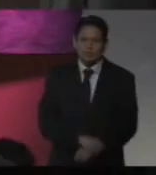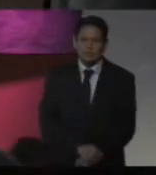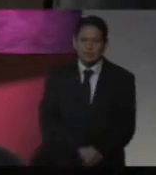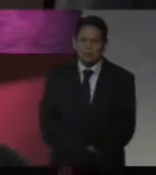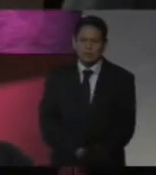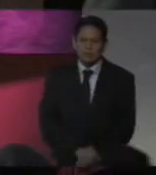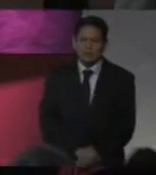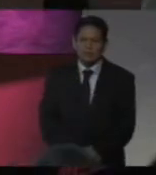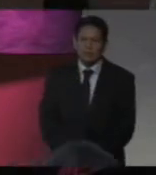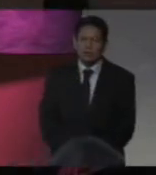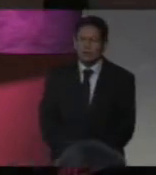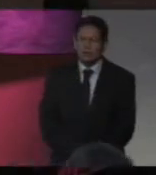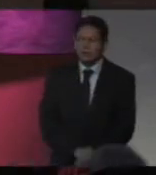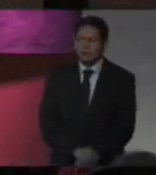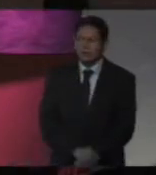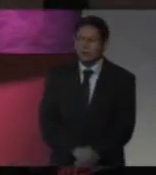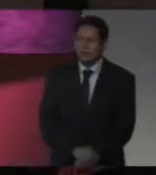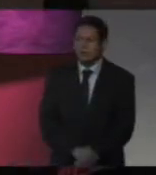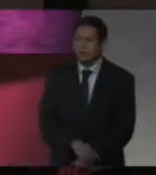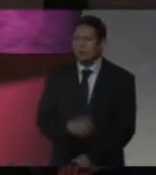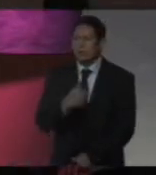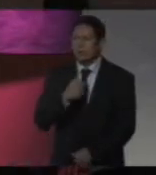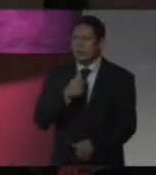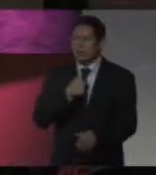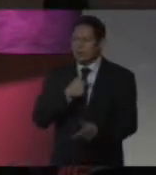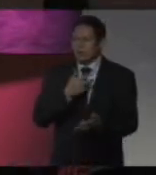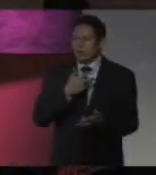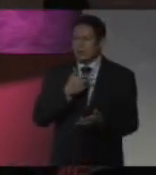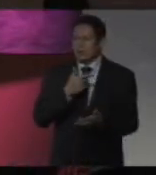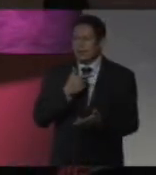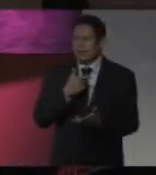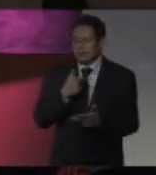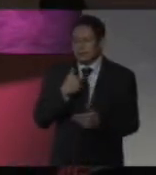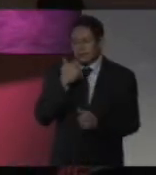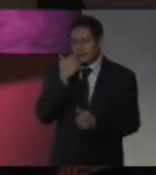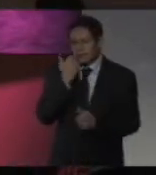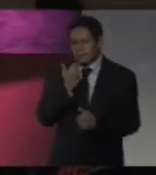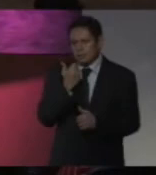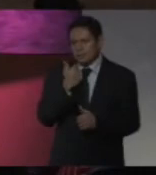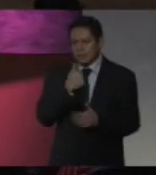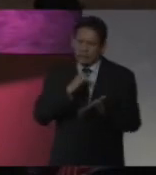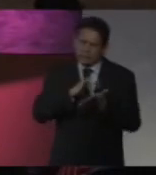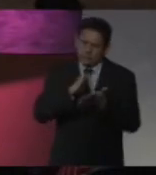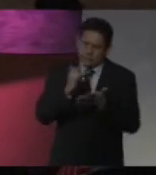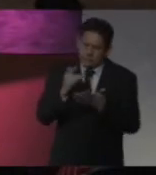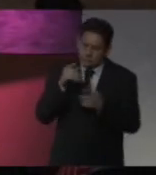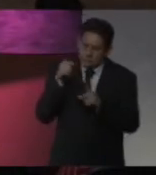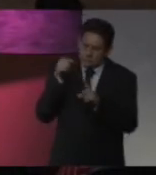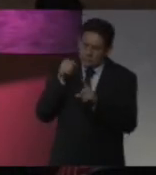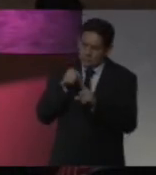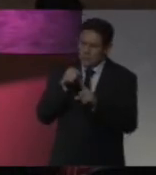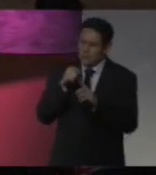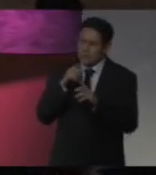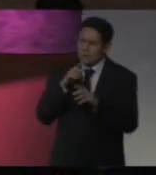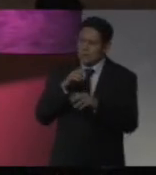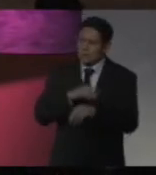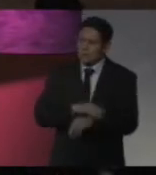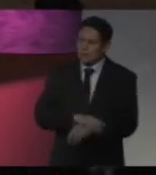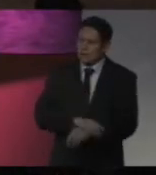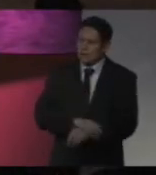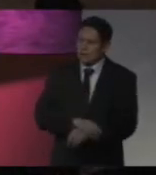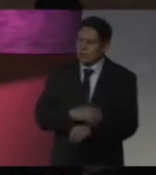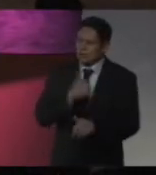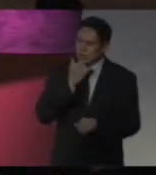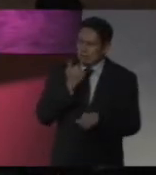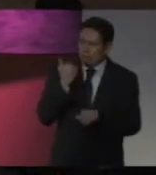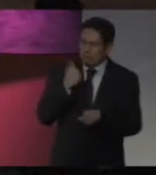bueno, perdón, ya que me ha regresado el micrófono, quería ser más preciso en mis agradecimientos, que por correr, por razones